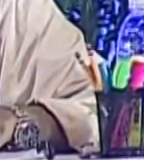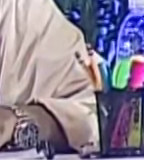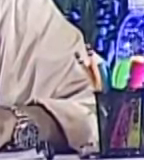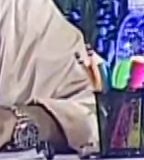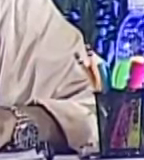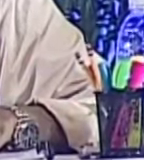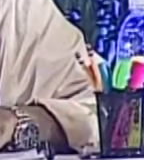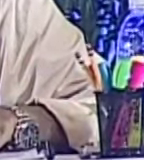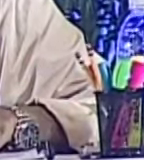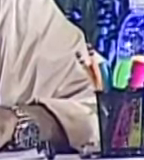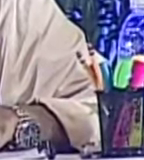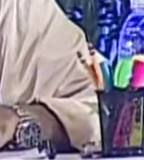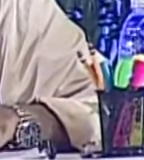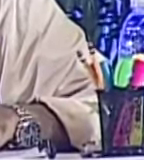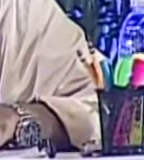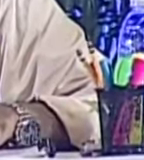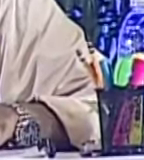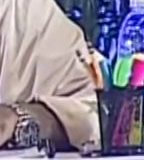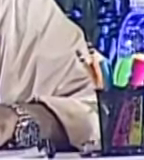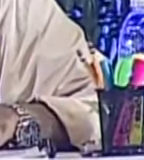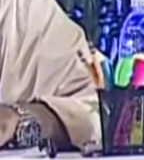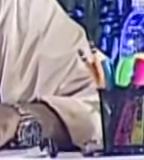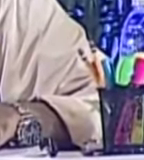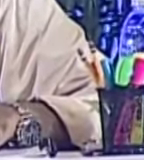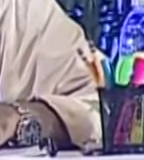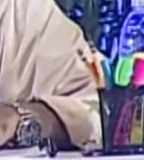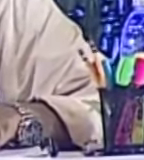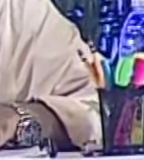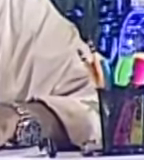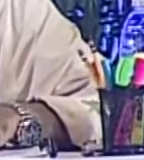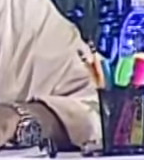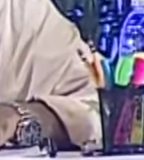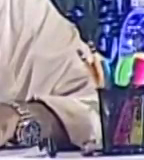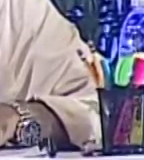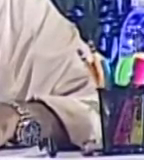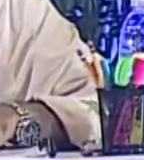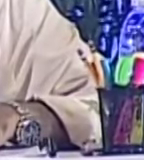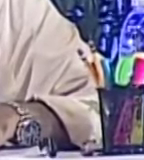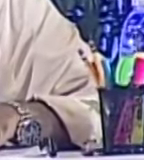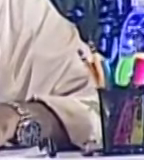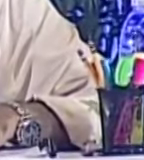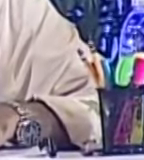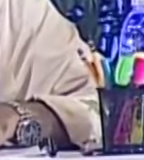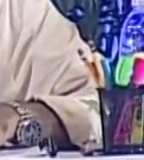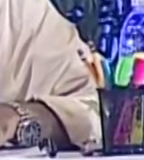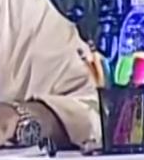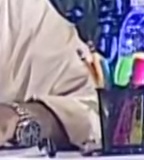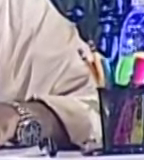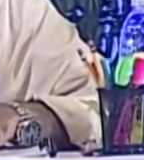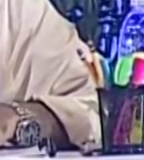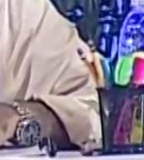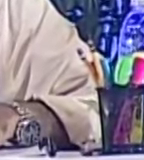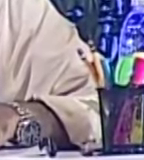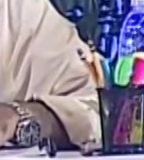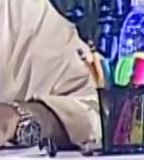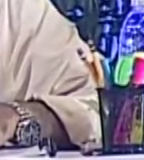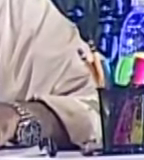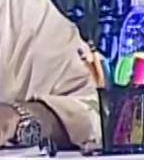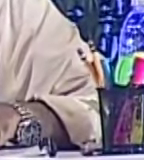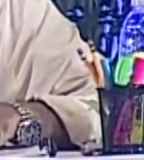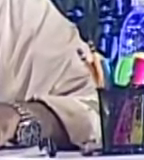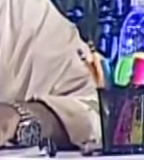el diputado jefe del bloque de la patria, Héctor Rodríguez, que mañana pretenden aprobarla en primera